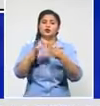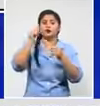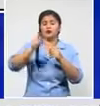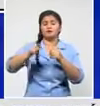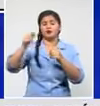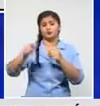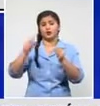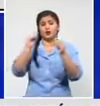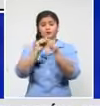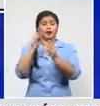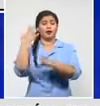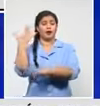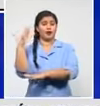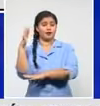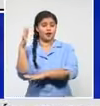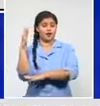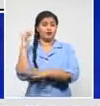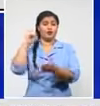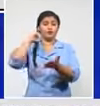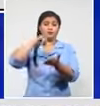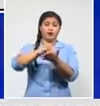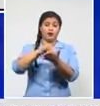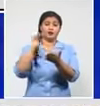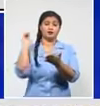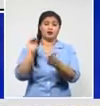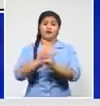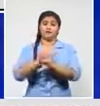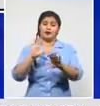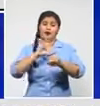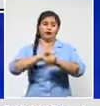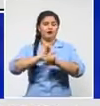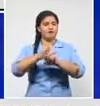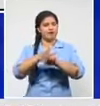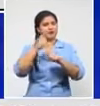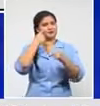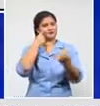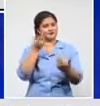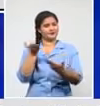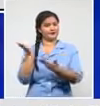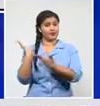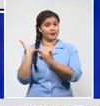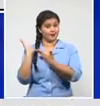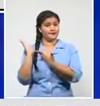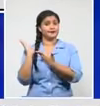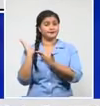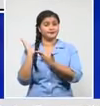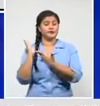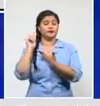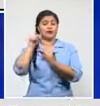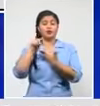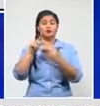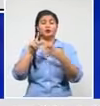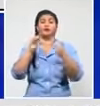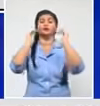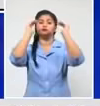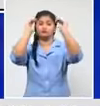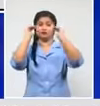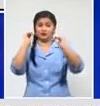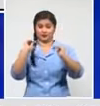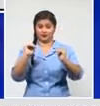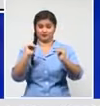según la cantidad de casos positivos. Ahí la tiene. Eso es por día hasta el día